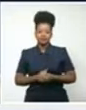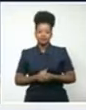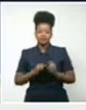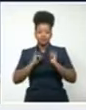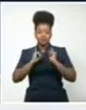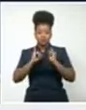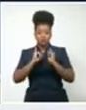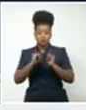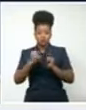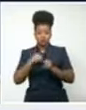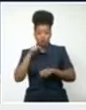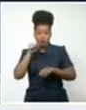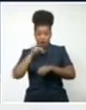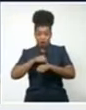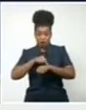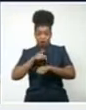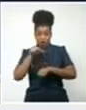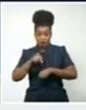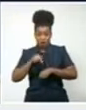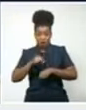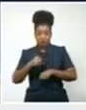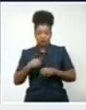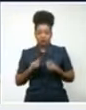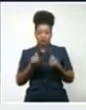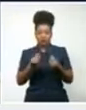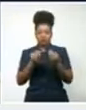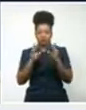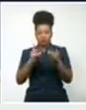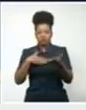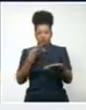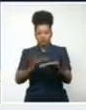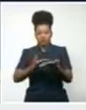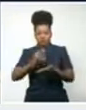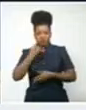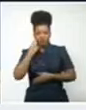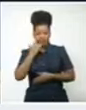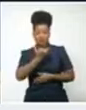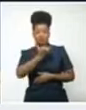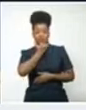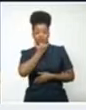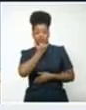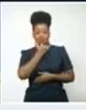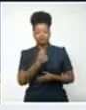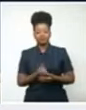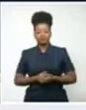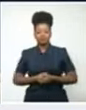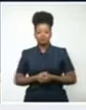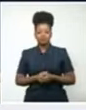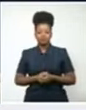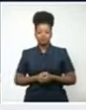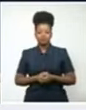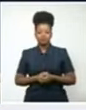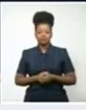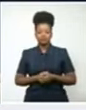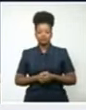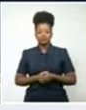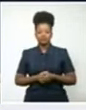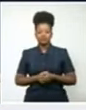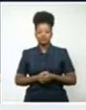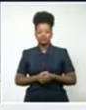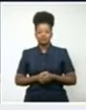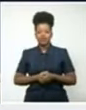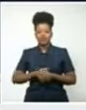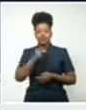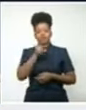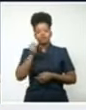de reforzar ahora lo demuestran. Ya los especialistas, el equipo